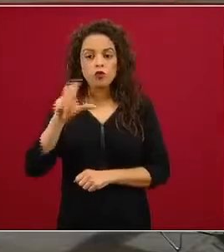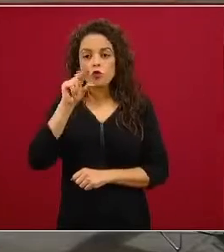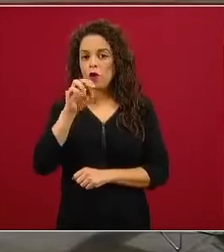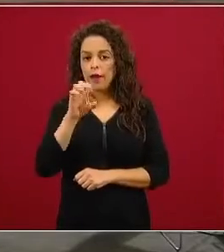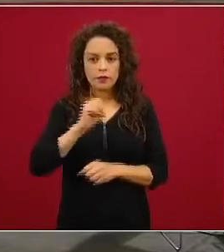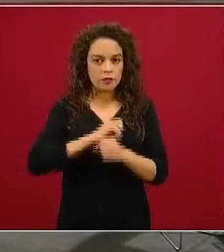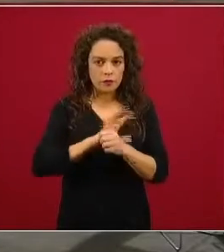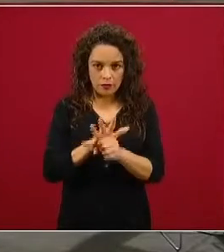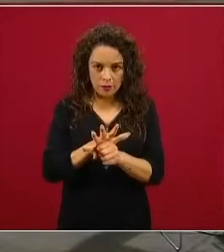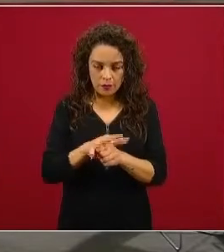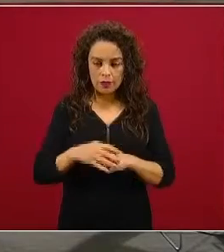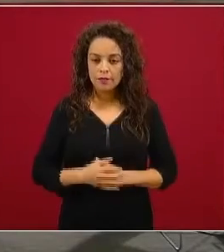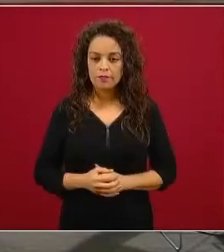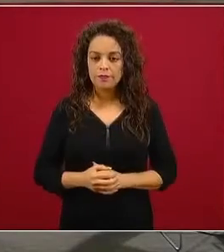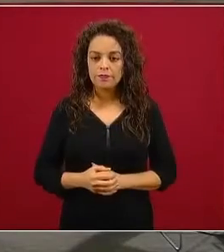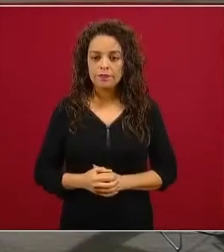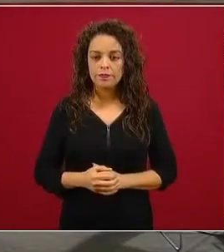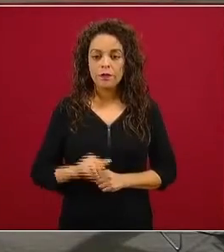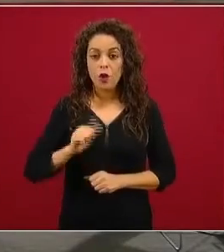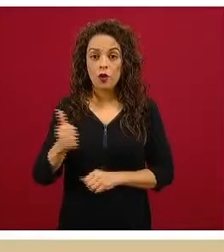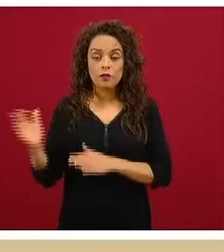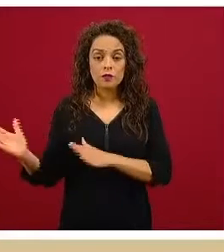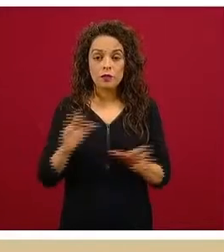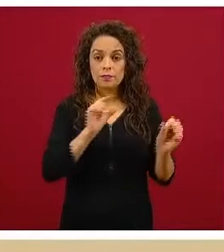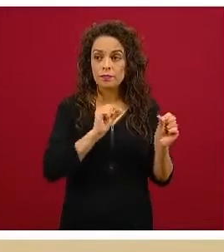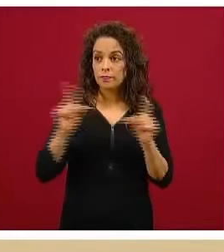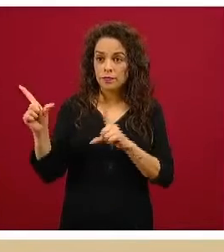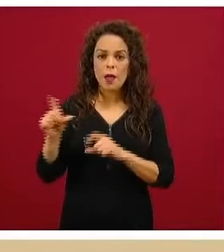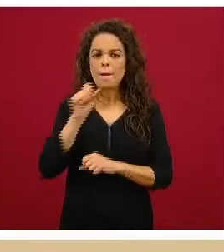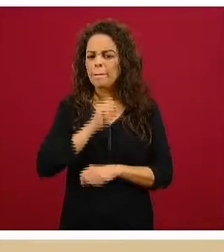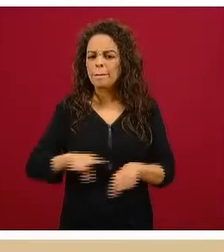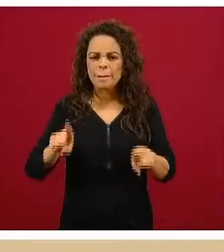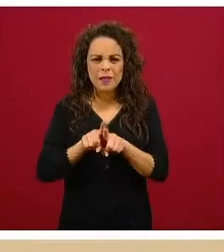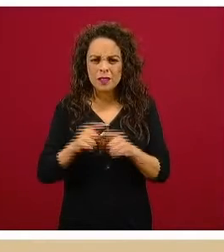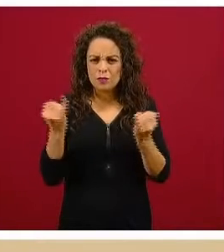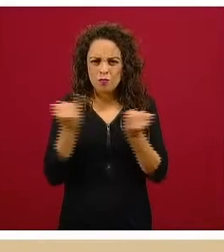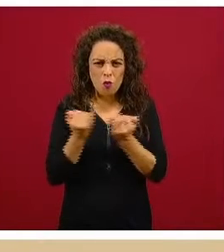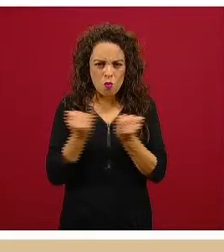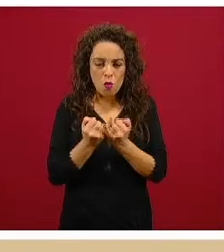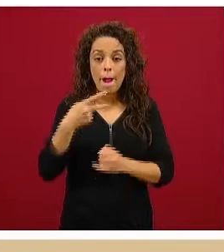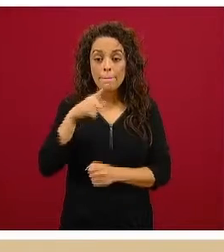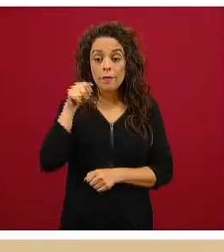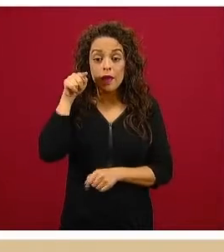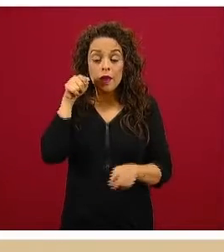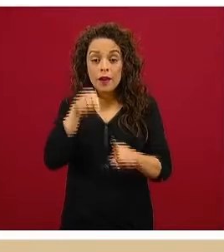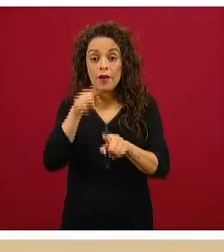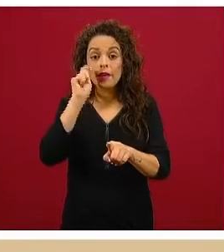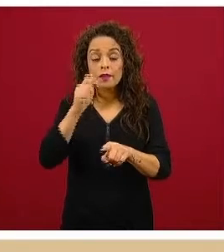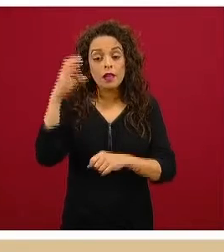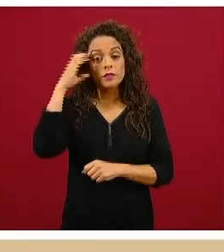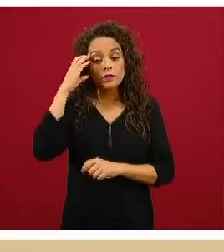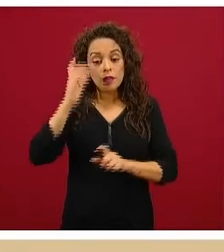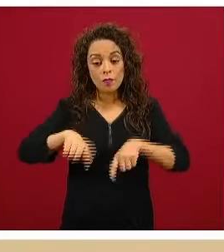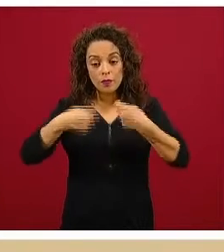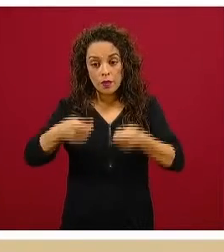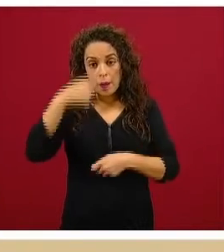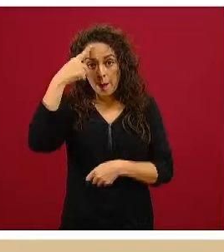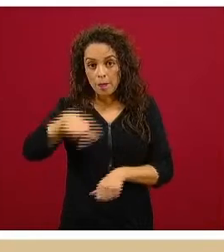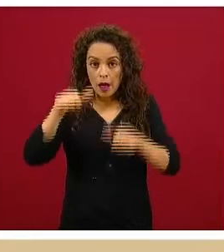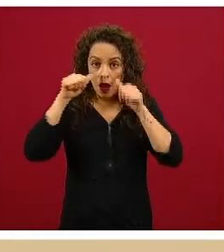demás, las otras 30, tienen menos del 50% de ocupación hospitalaria, y hemos comentado que en la semana